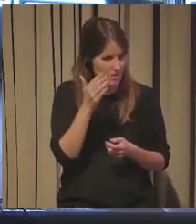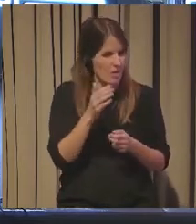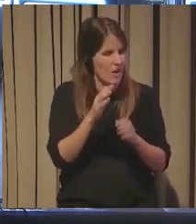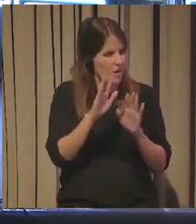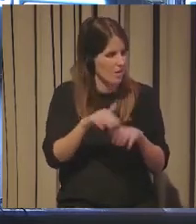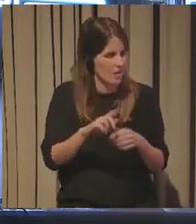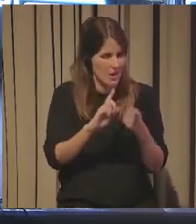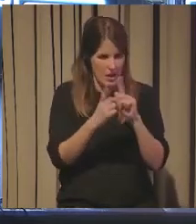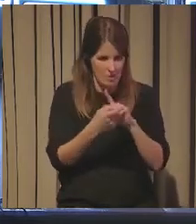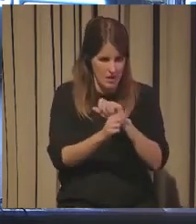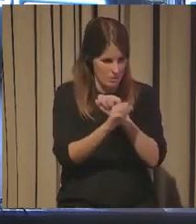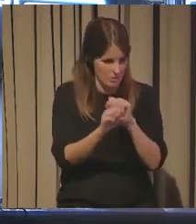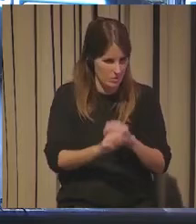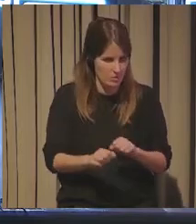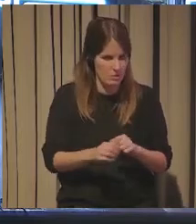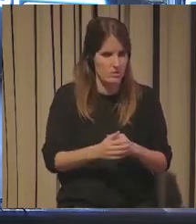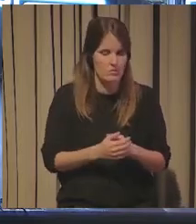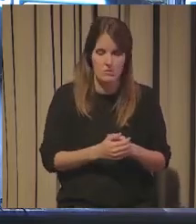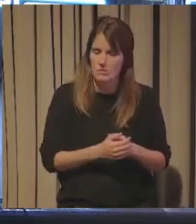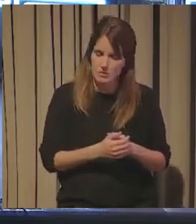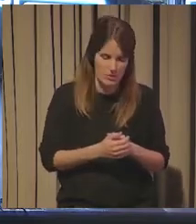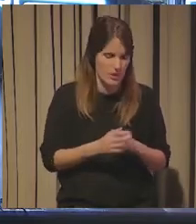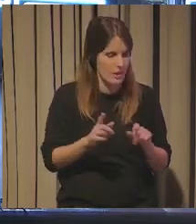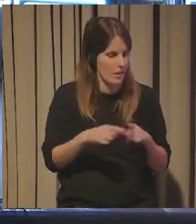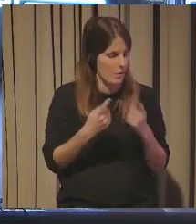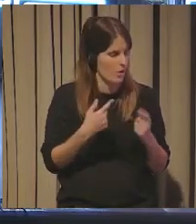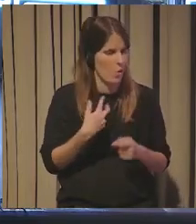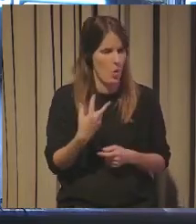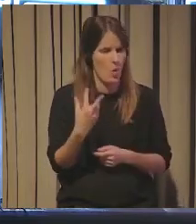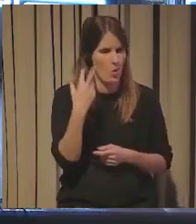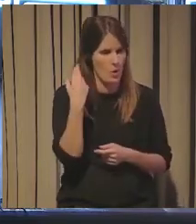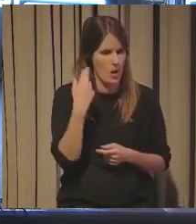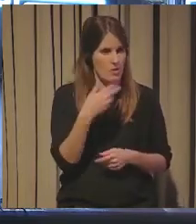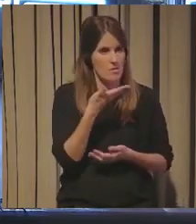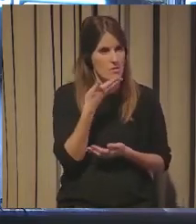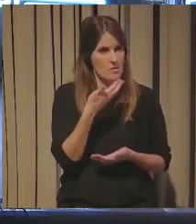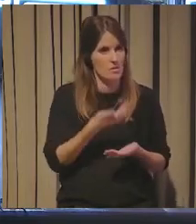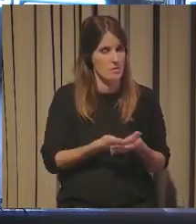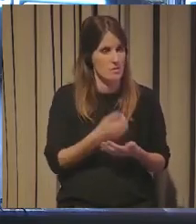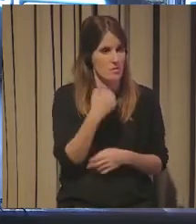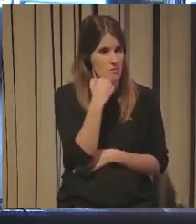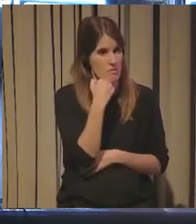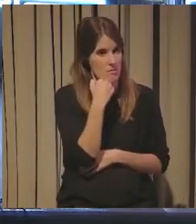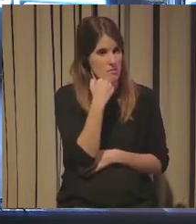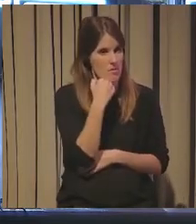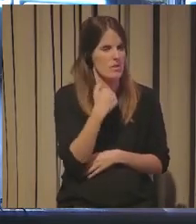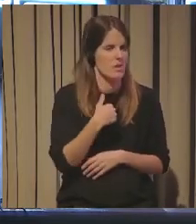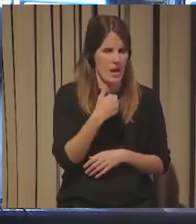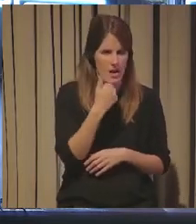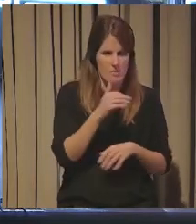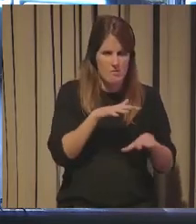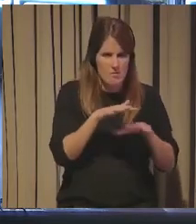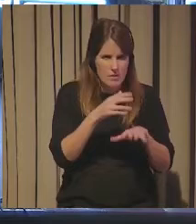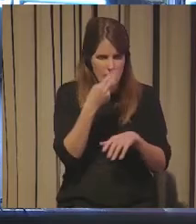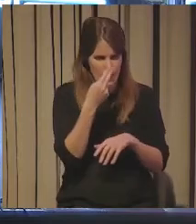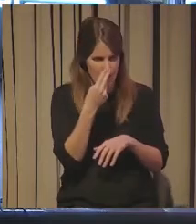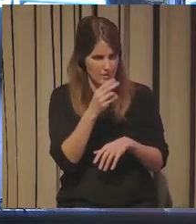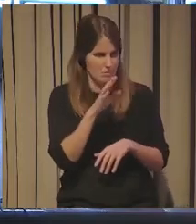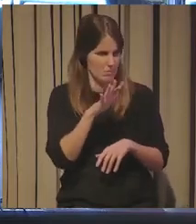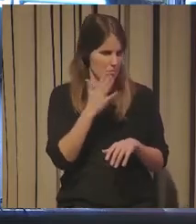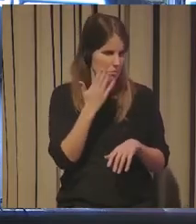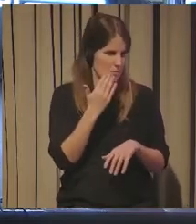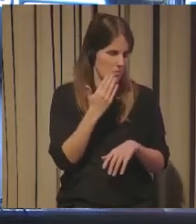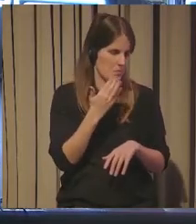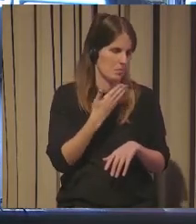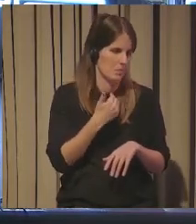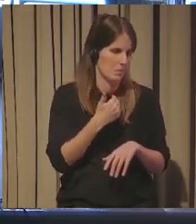a cambiar. Bueno, pues tengo que hacer algo, estoy jubilado y algún interés tengo que tener. Y tengo